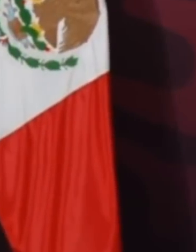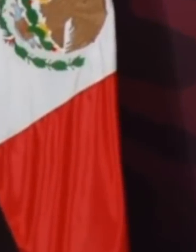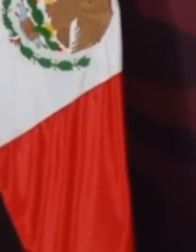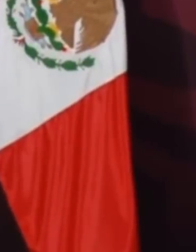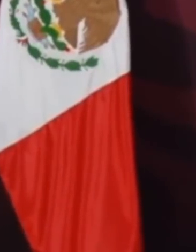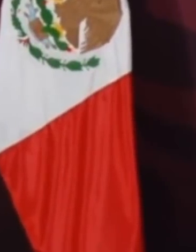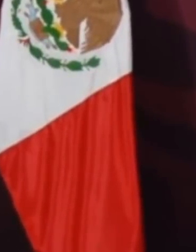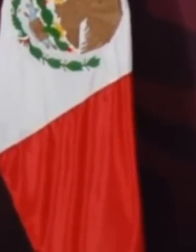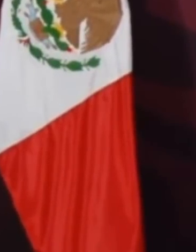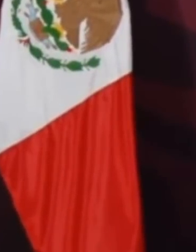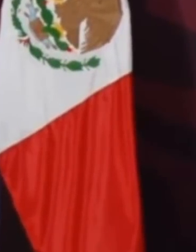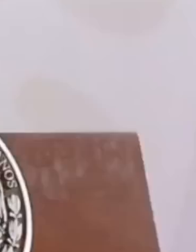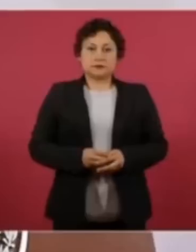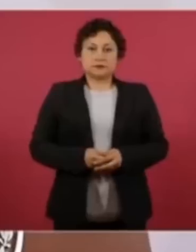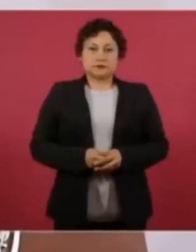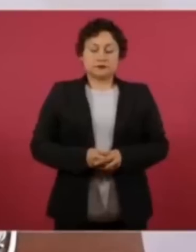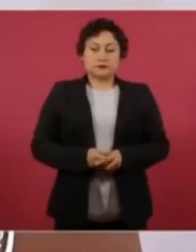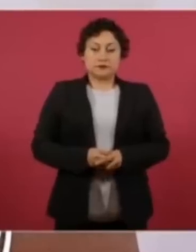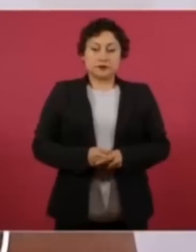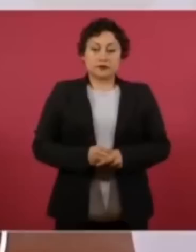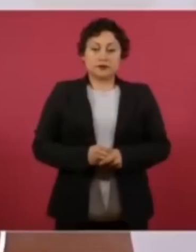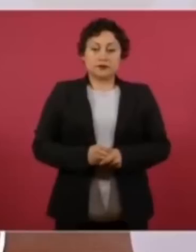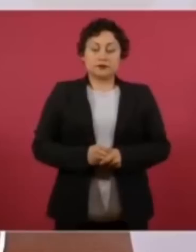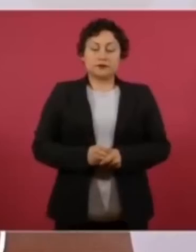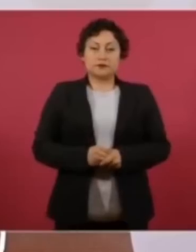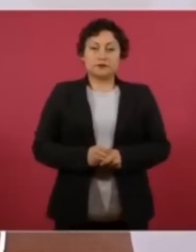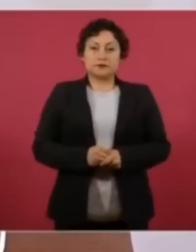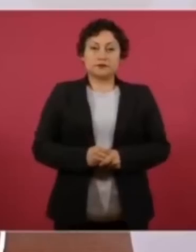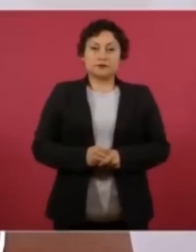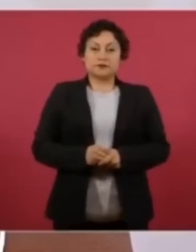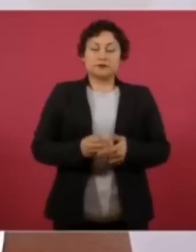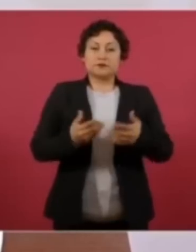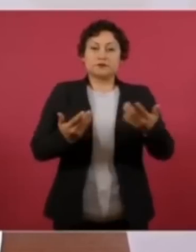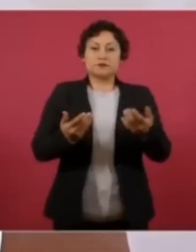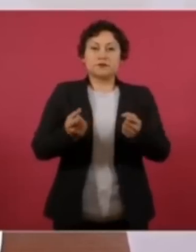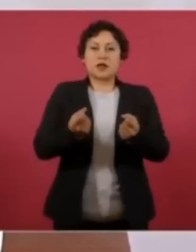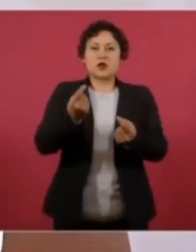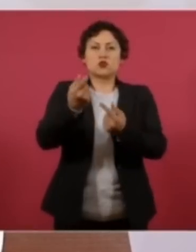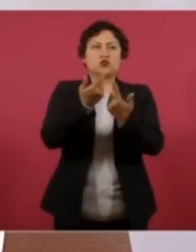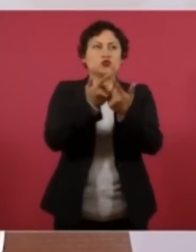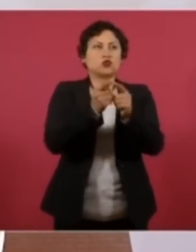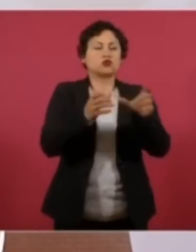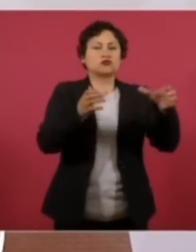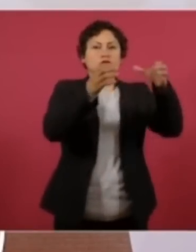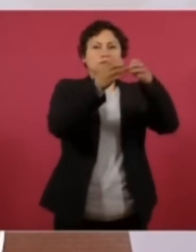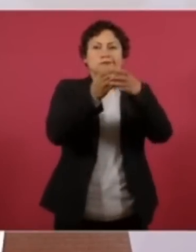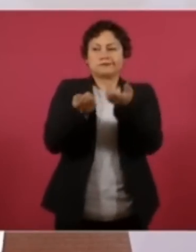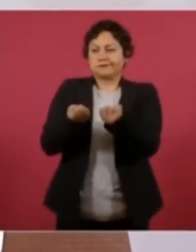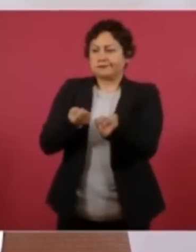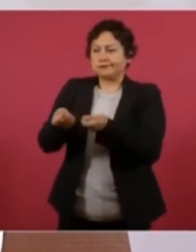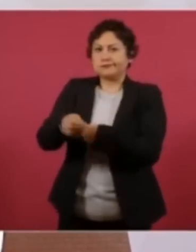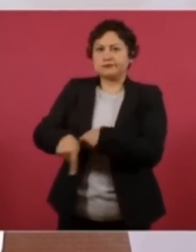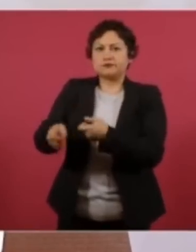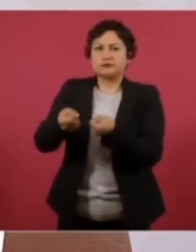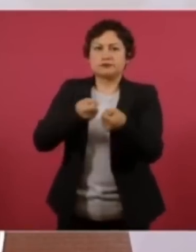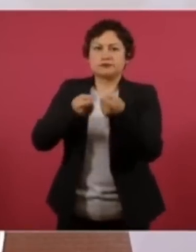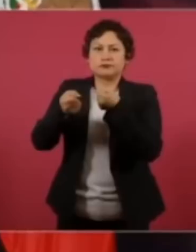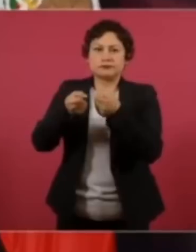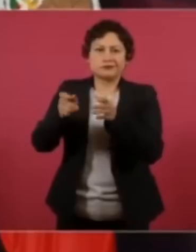por los grupos de intereses creados, pues no les